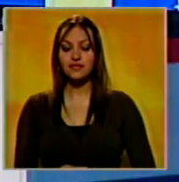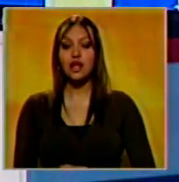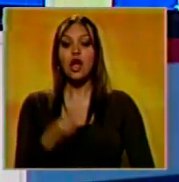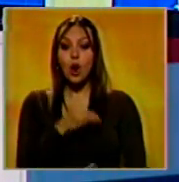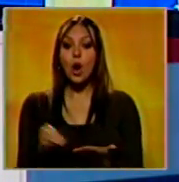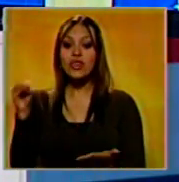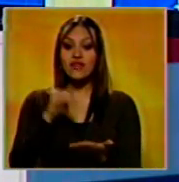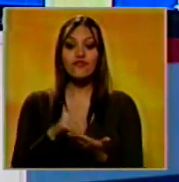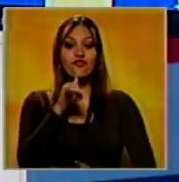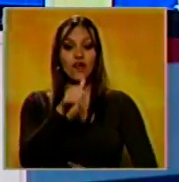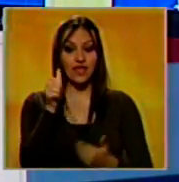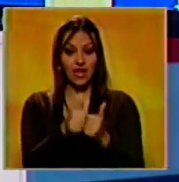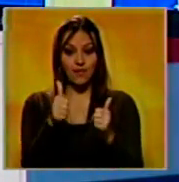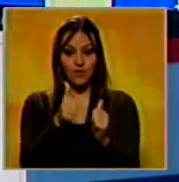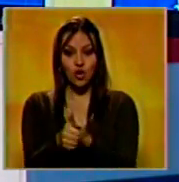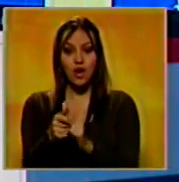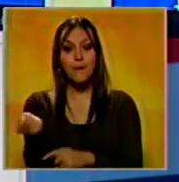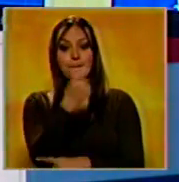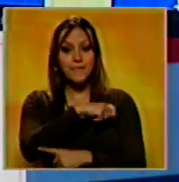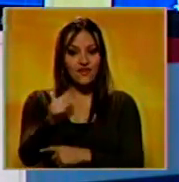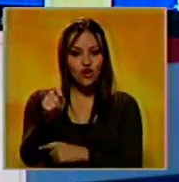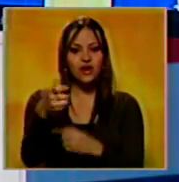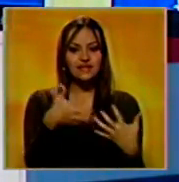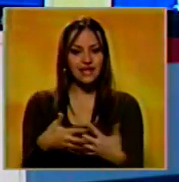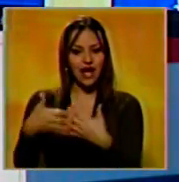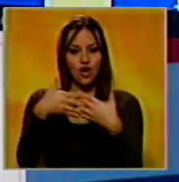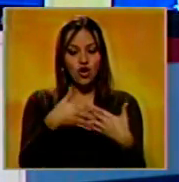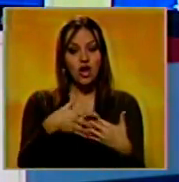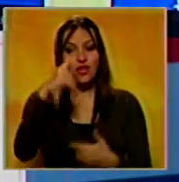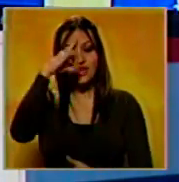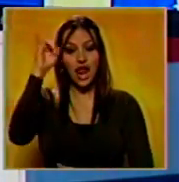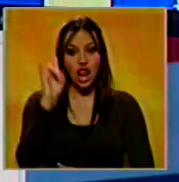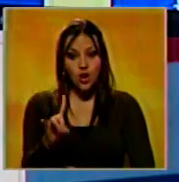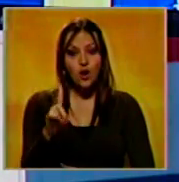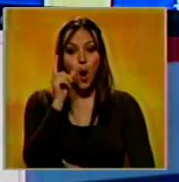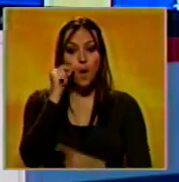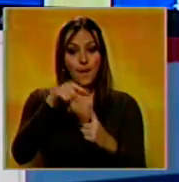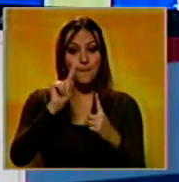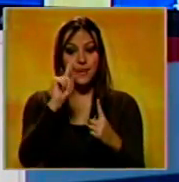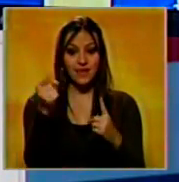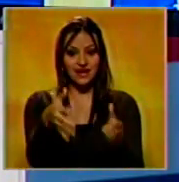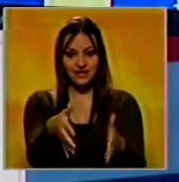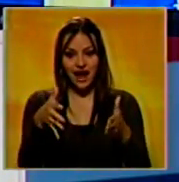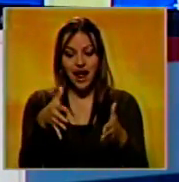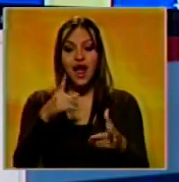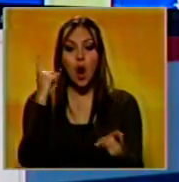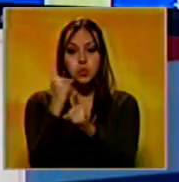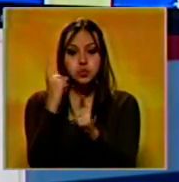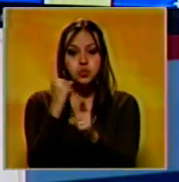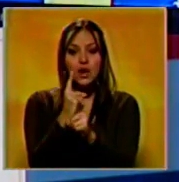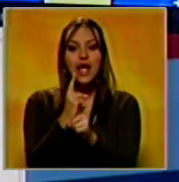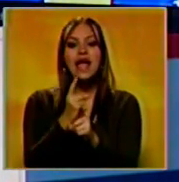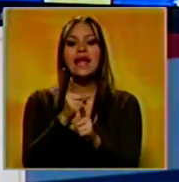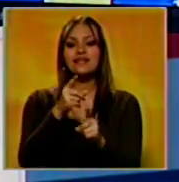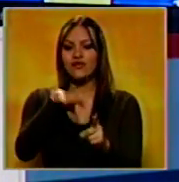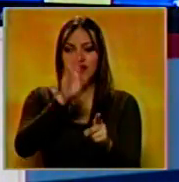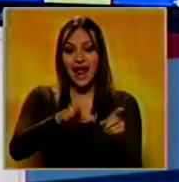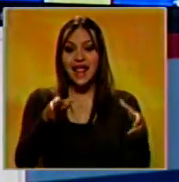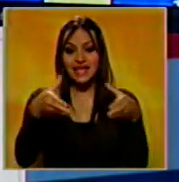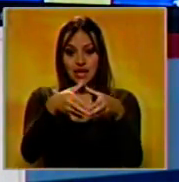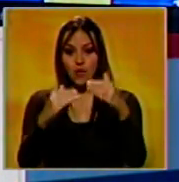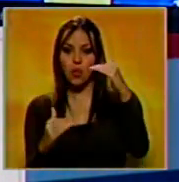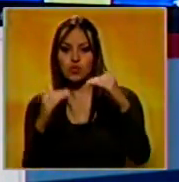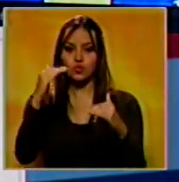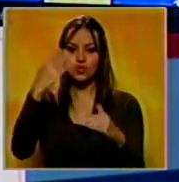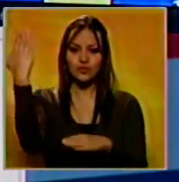Bien, y retomamos la información deportiva con el béisbol de las Grandes Ligas. Este lunes, Yamaguchi logró su primera victoria de la temporada en un encuentro en el que los Gigantes de San Francisco superaron